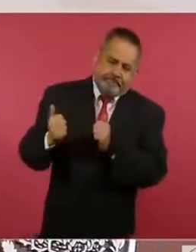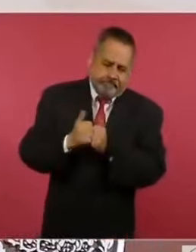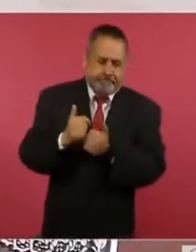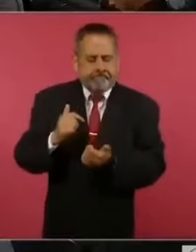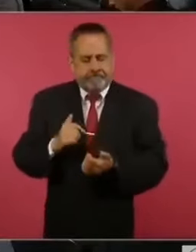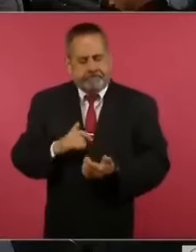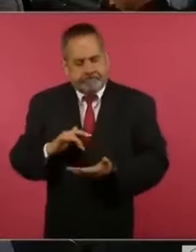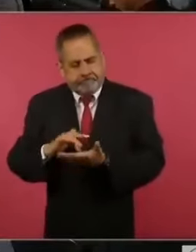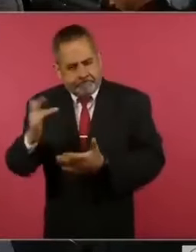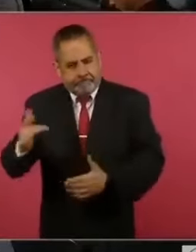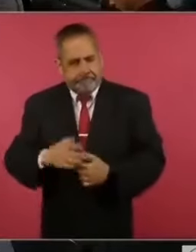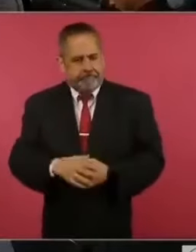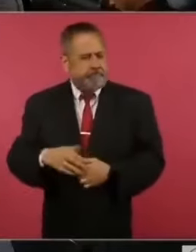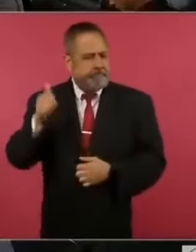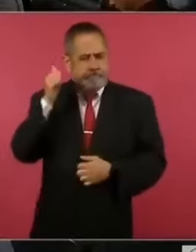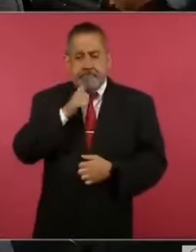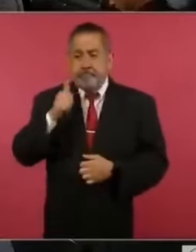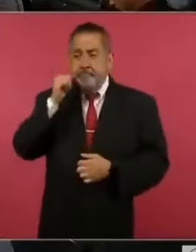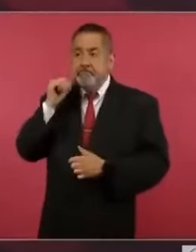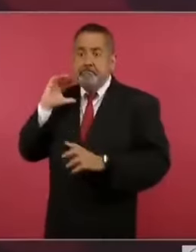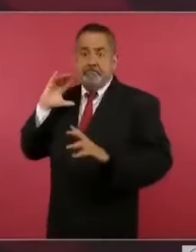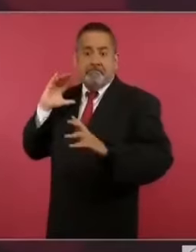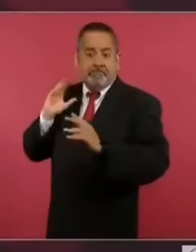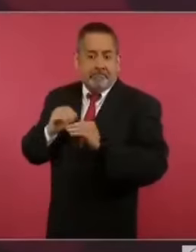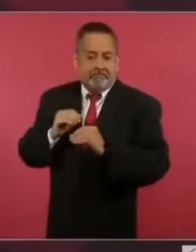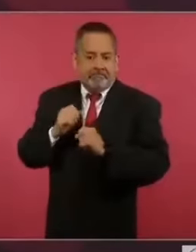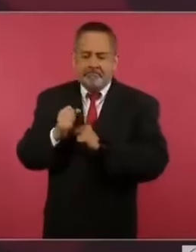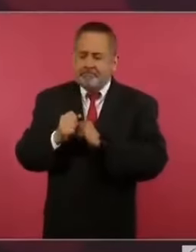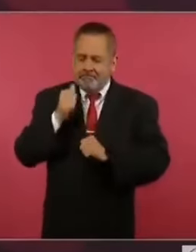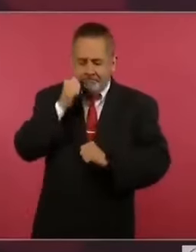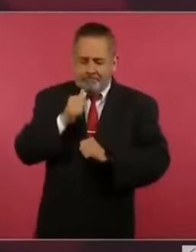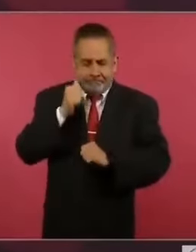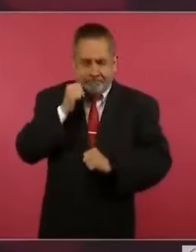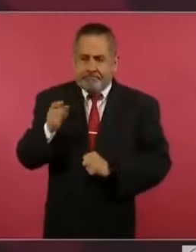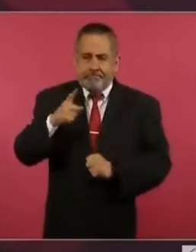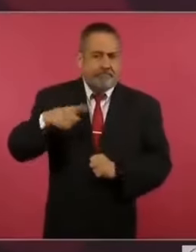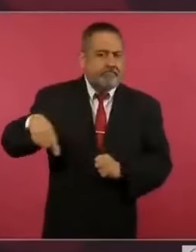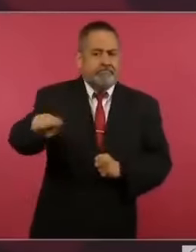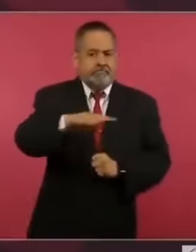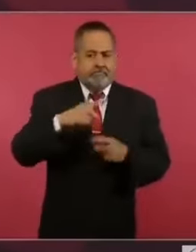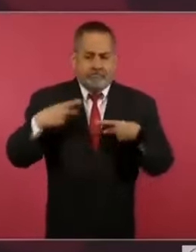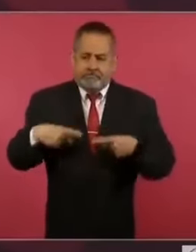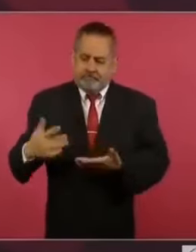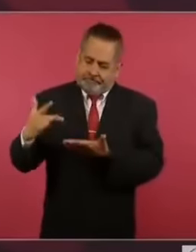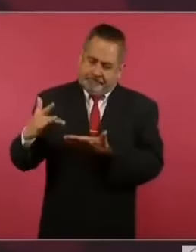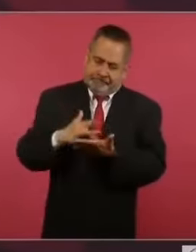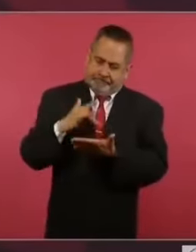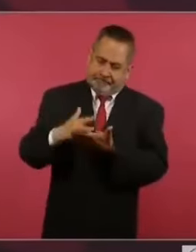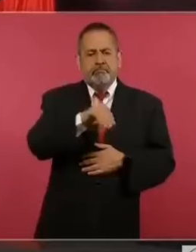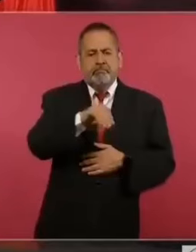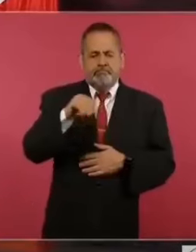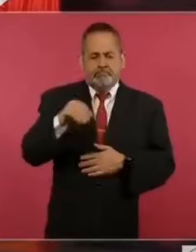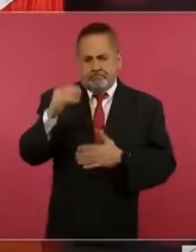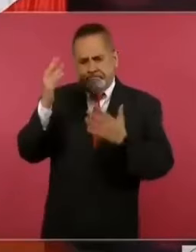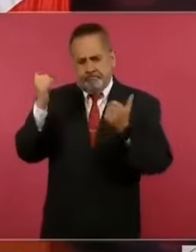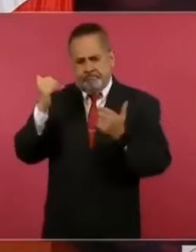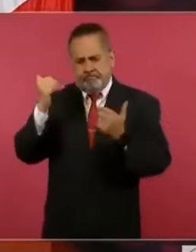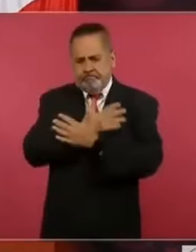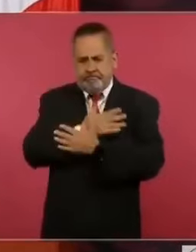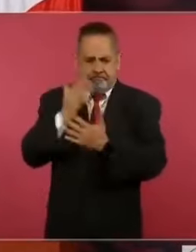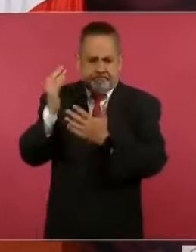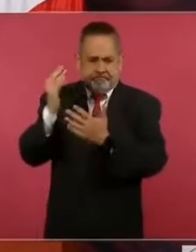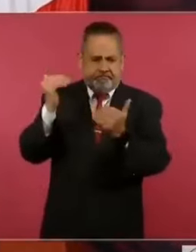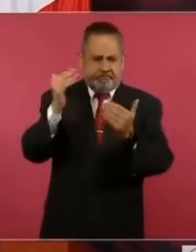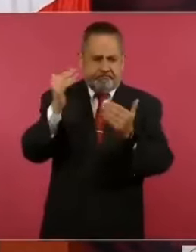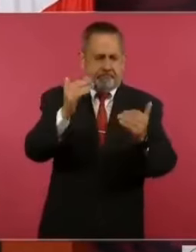a 2024 Aunque la fecha exacta de inicio de la gira aún no se ha confirmado López Obrador aseguró que será